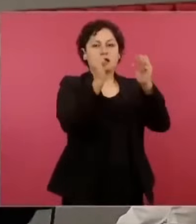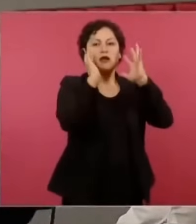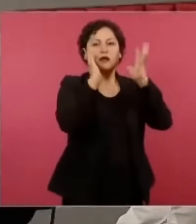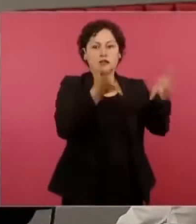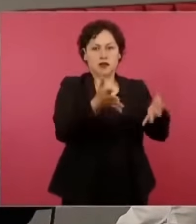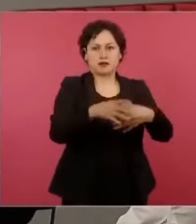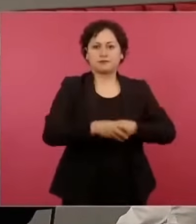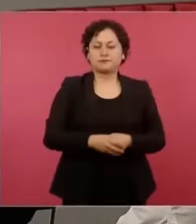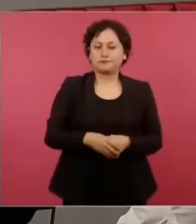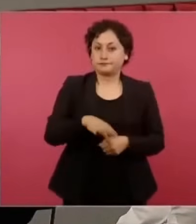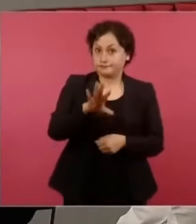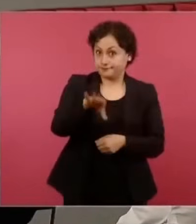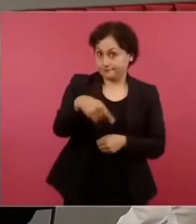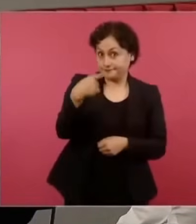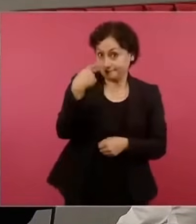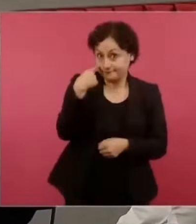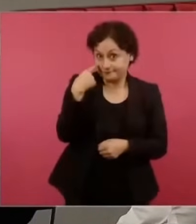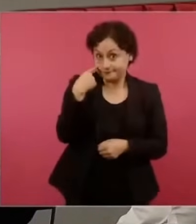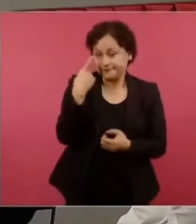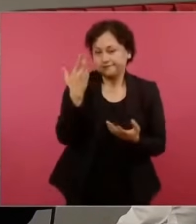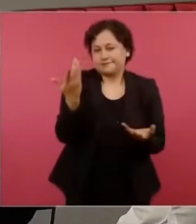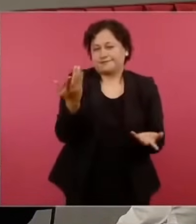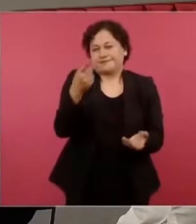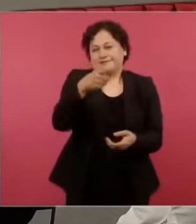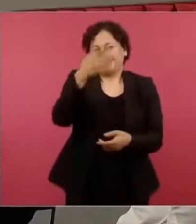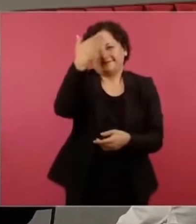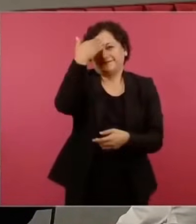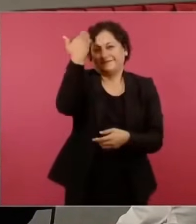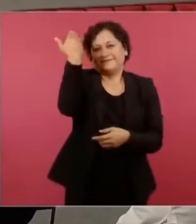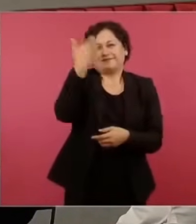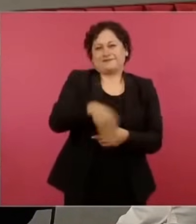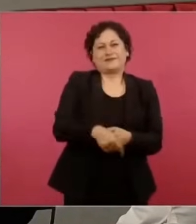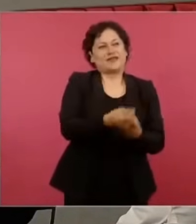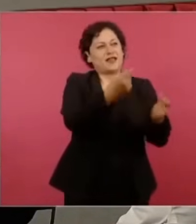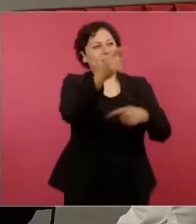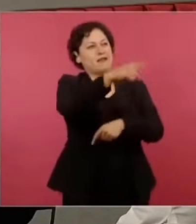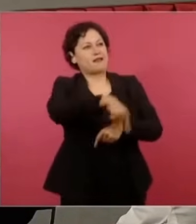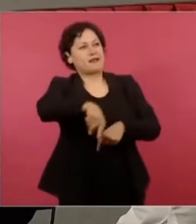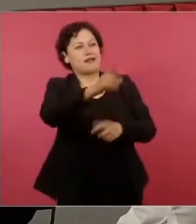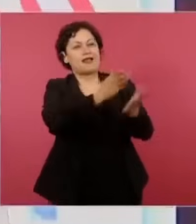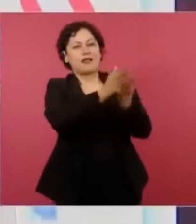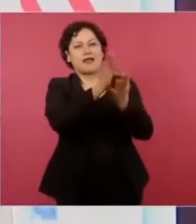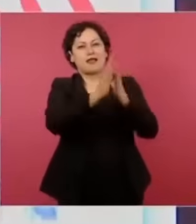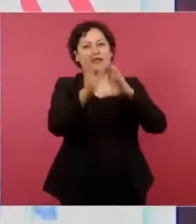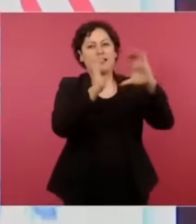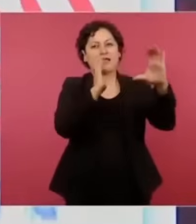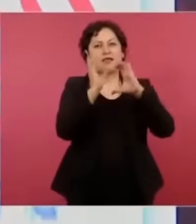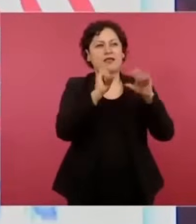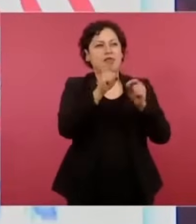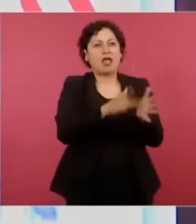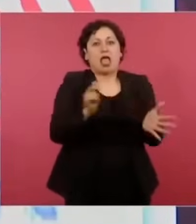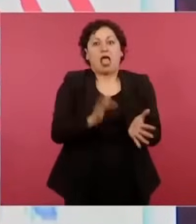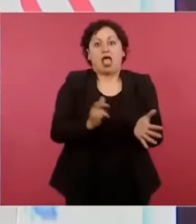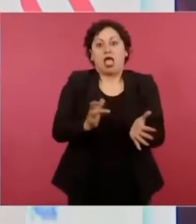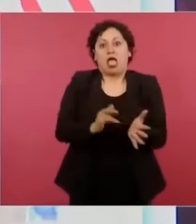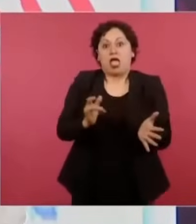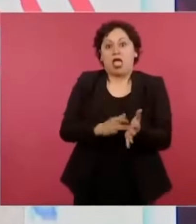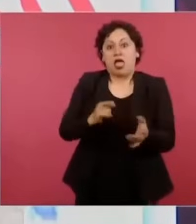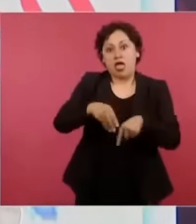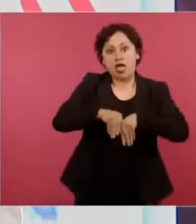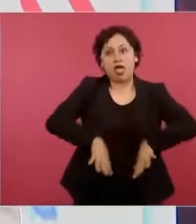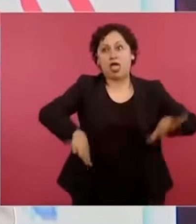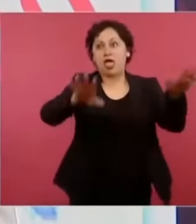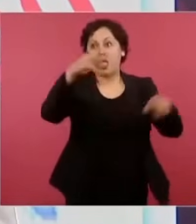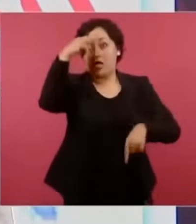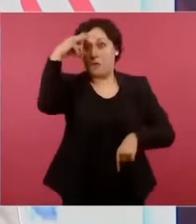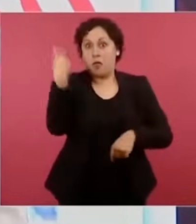Miren, ya a estas alturas sabemos que así se las gastan con tal de inventar la imagen de un México en llamas. Lo